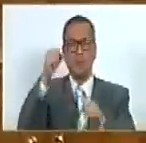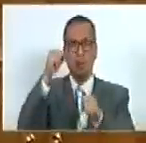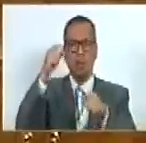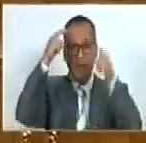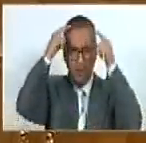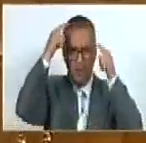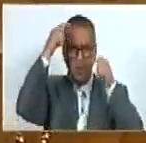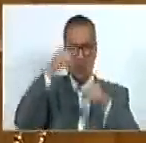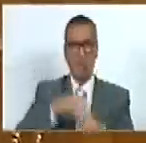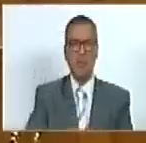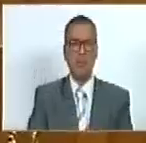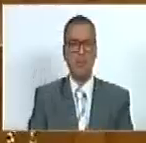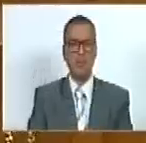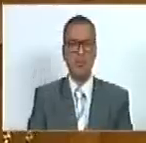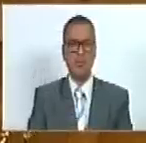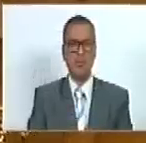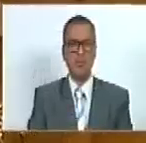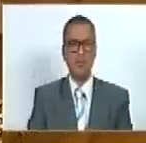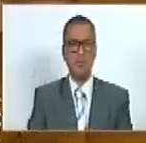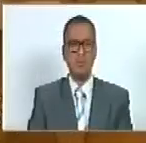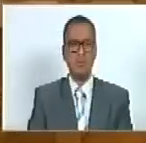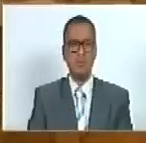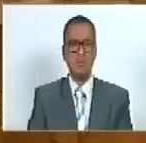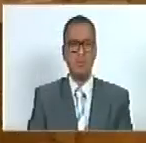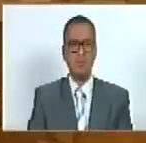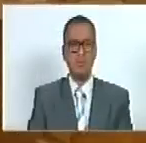Chávez Frías!